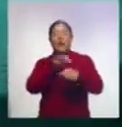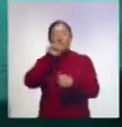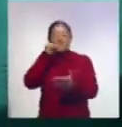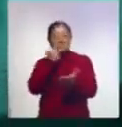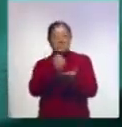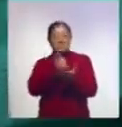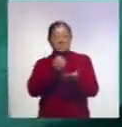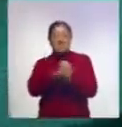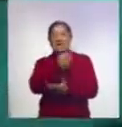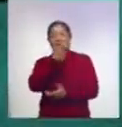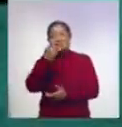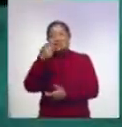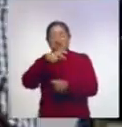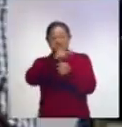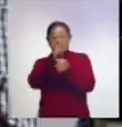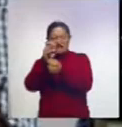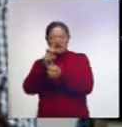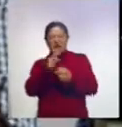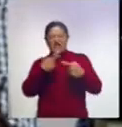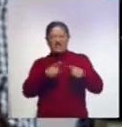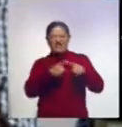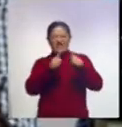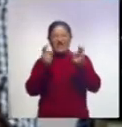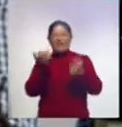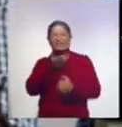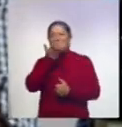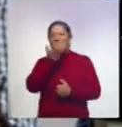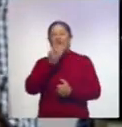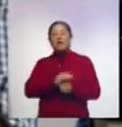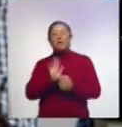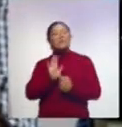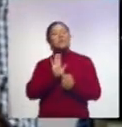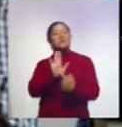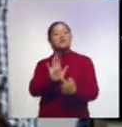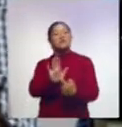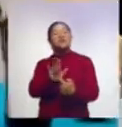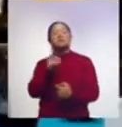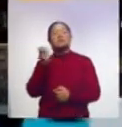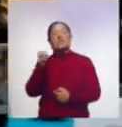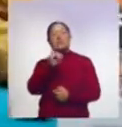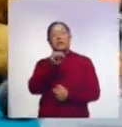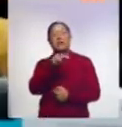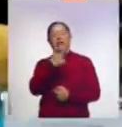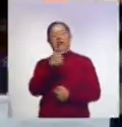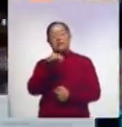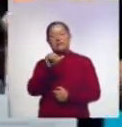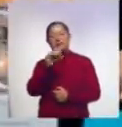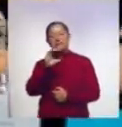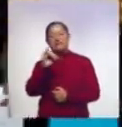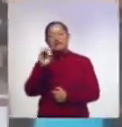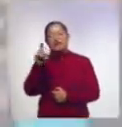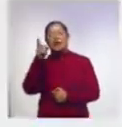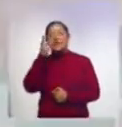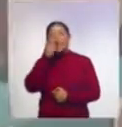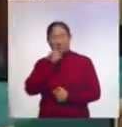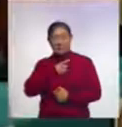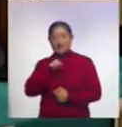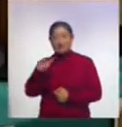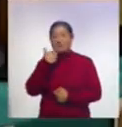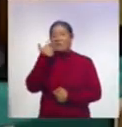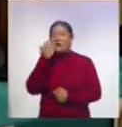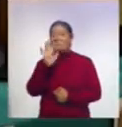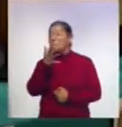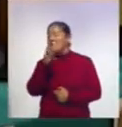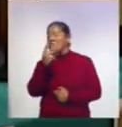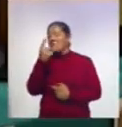cervezas artesanales. Durante la presentación de actividades, Ignacio Mosencagua destacó que esperan la asistencia de más de 1,000 personas. Es un